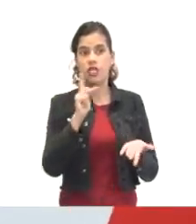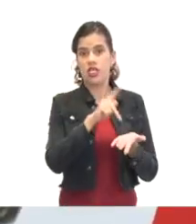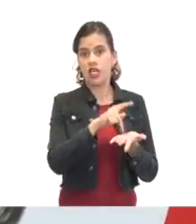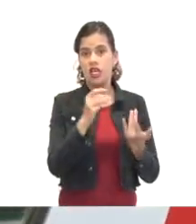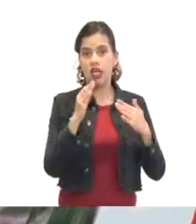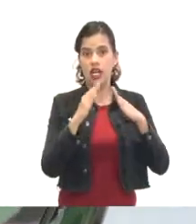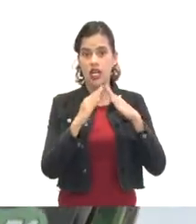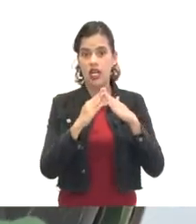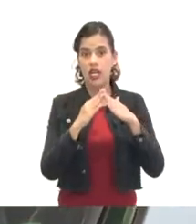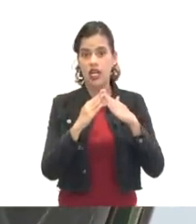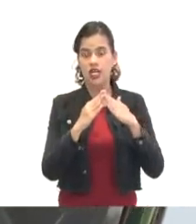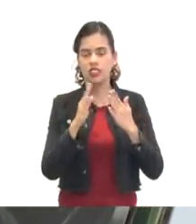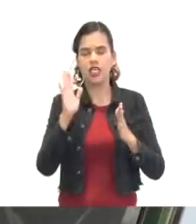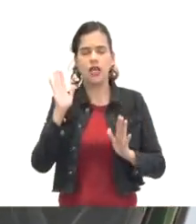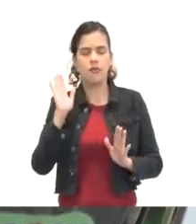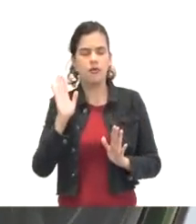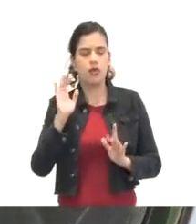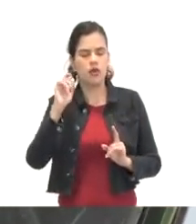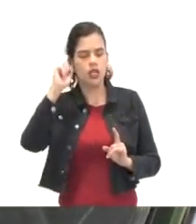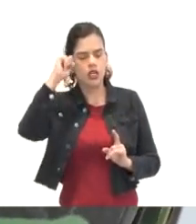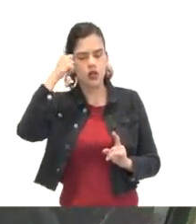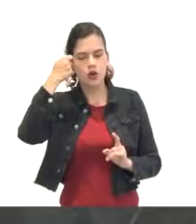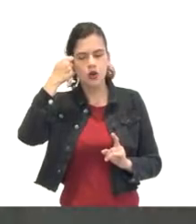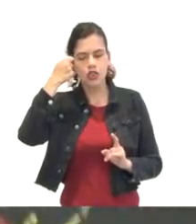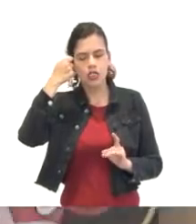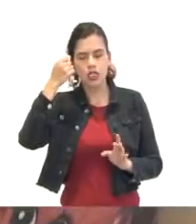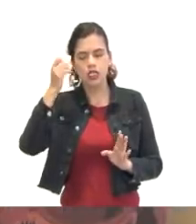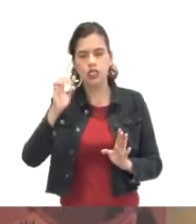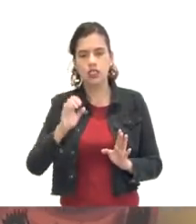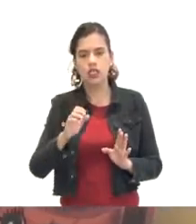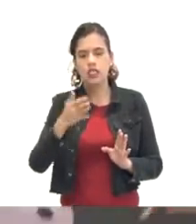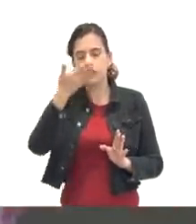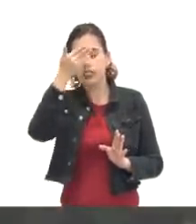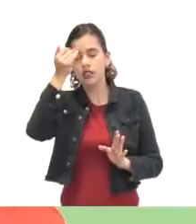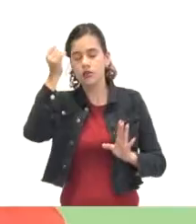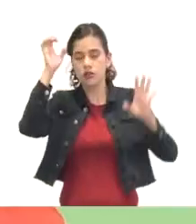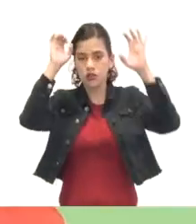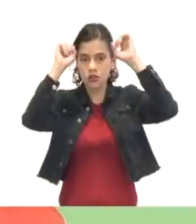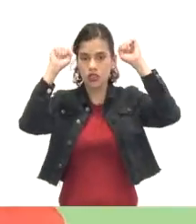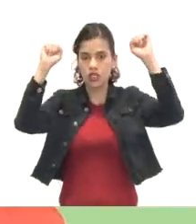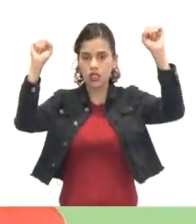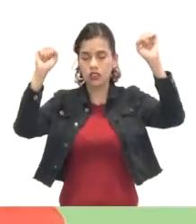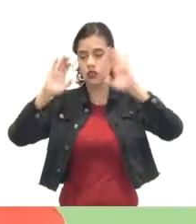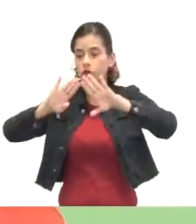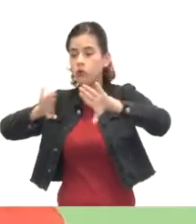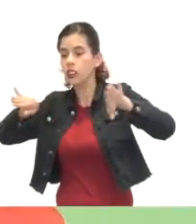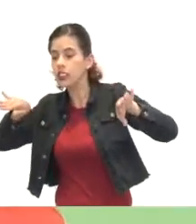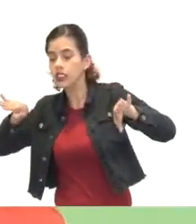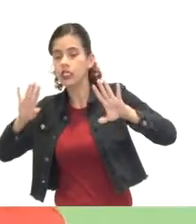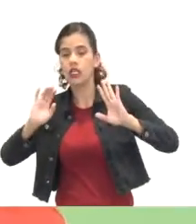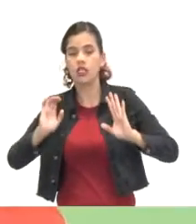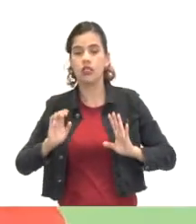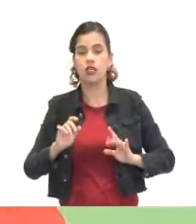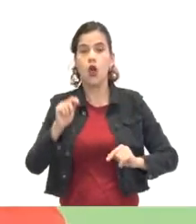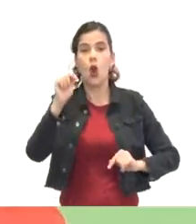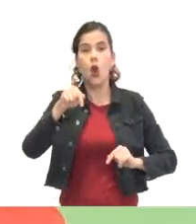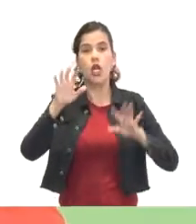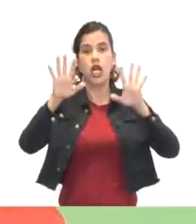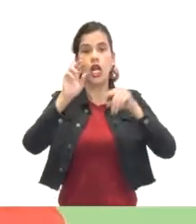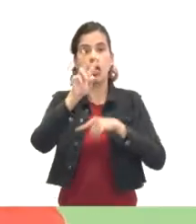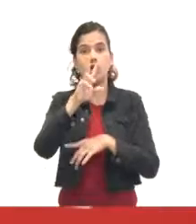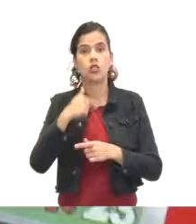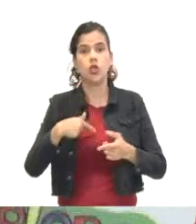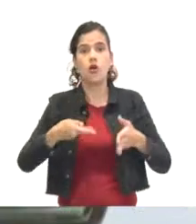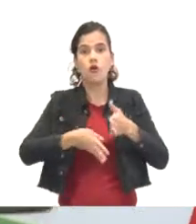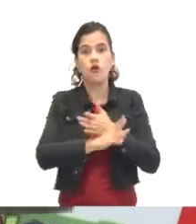casa vino a recordar que dejó sus cachos en un ventanal. Hoy al mediodía